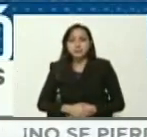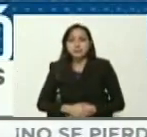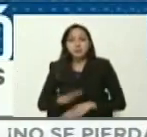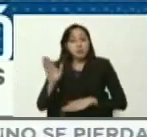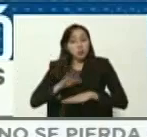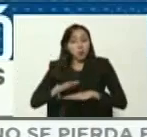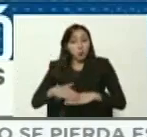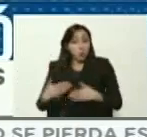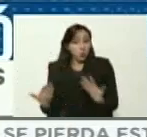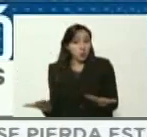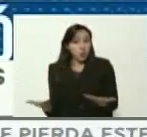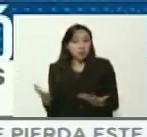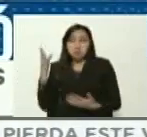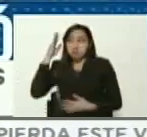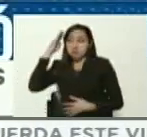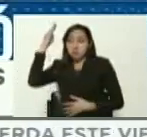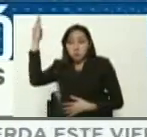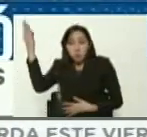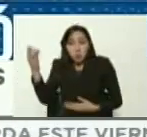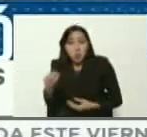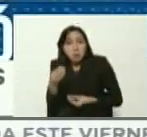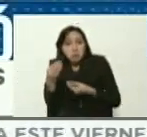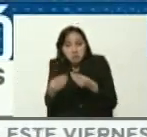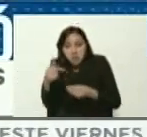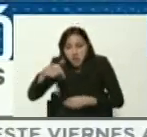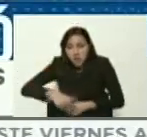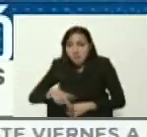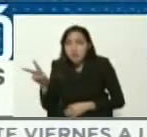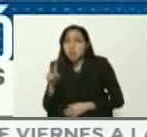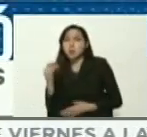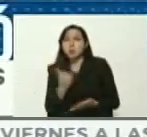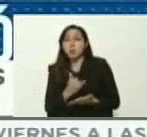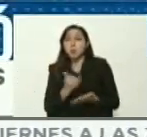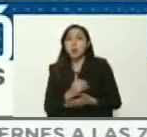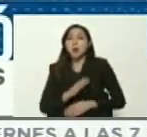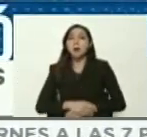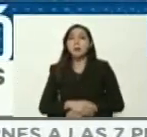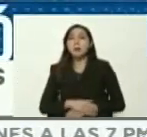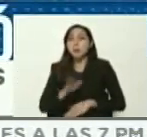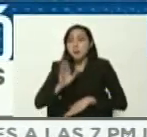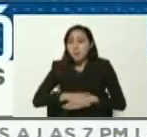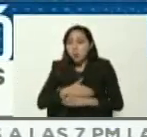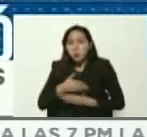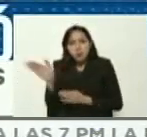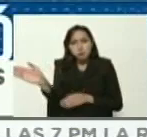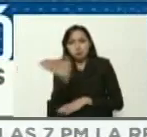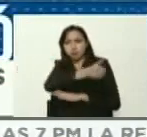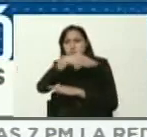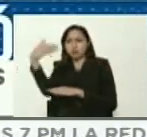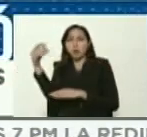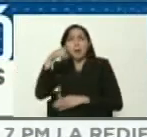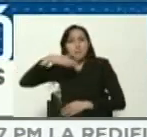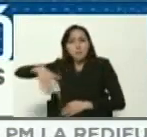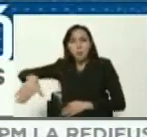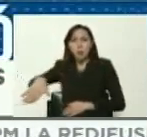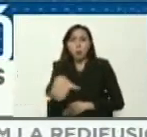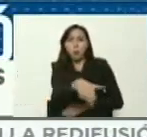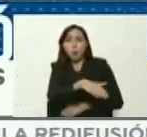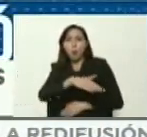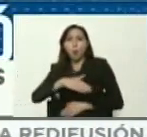Porque todo esto son cosas de Dios, lo que ha pasado en Venezuela. Que Venezuela levante su bandera tricolor,